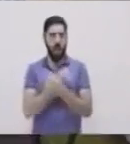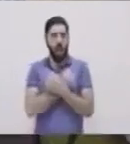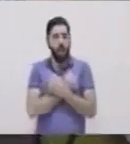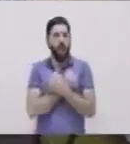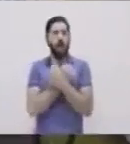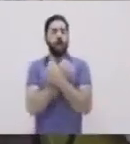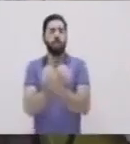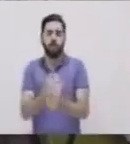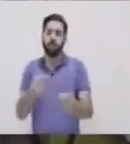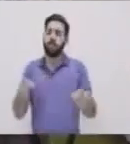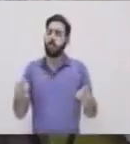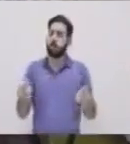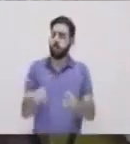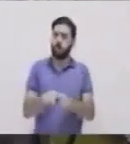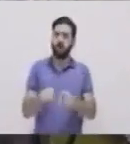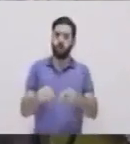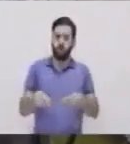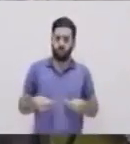amar, dar